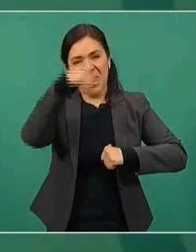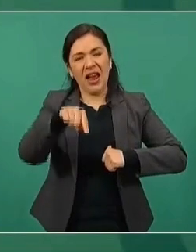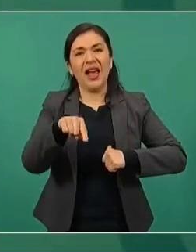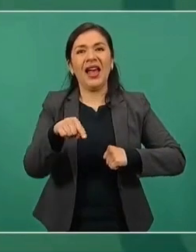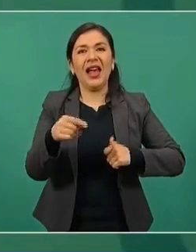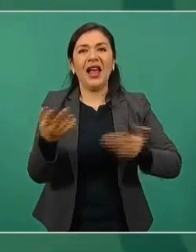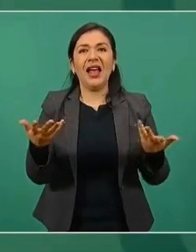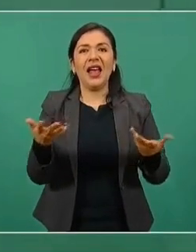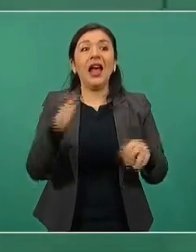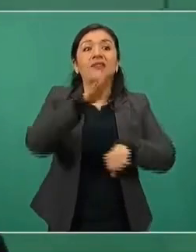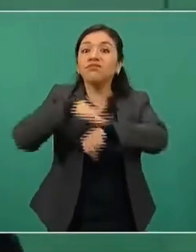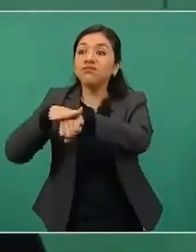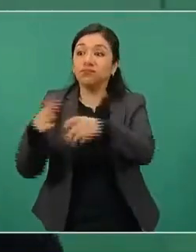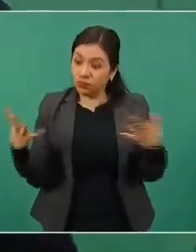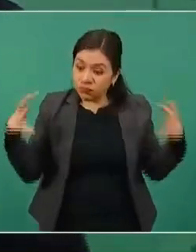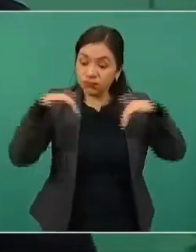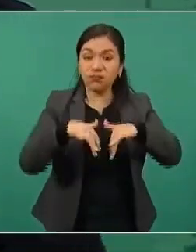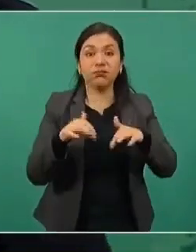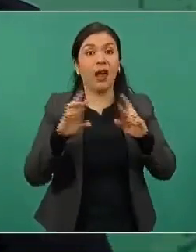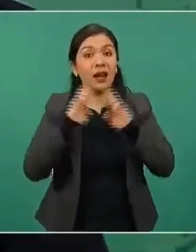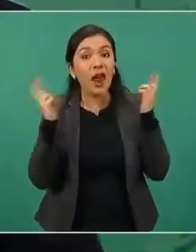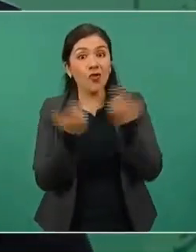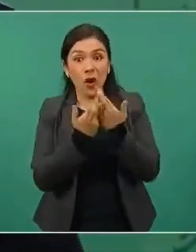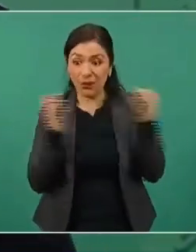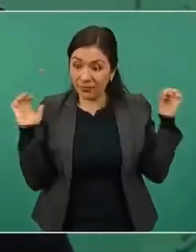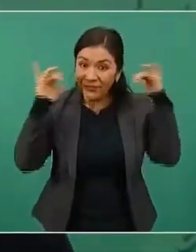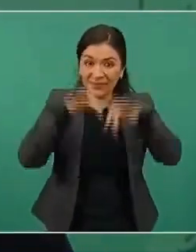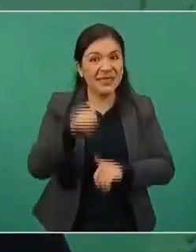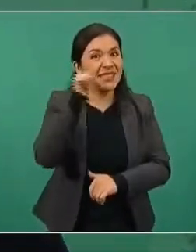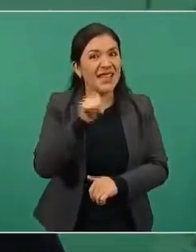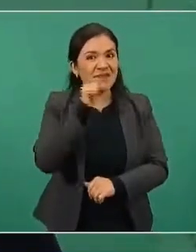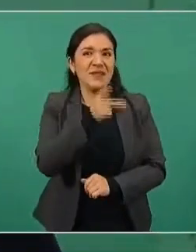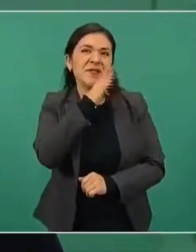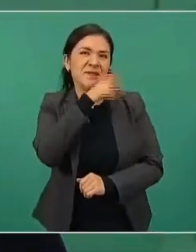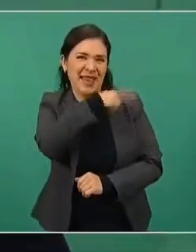nos convocaban, ¿no?, a todos, siempre,